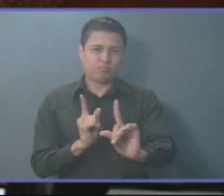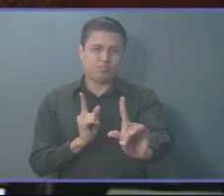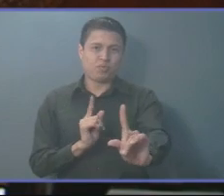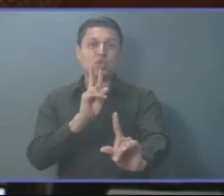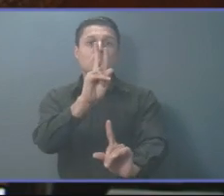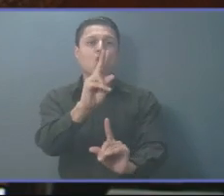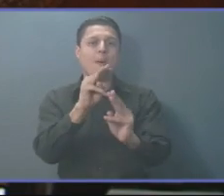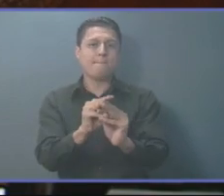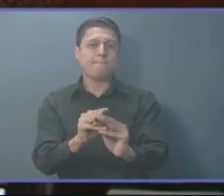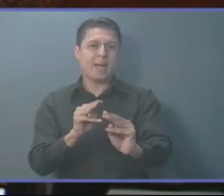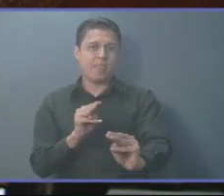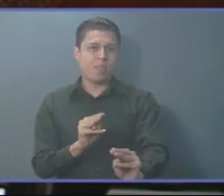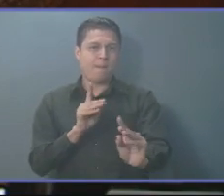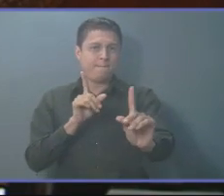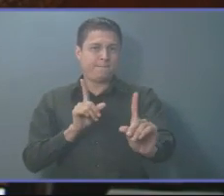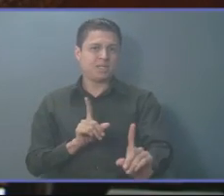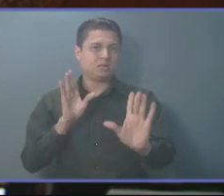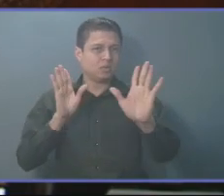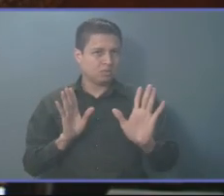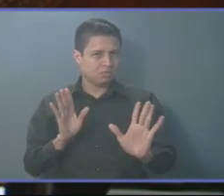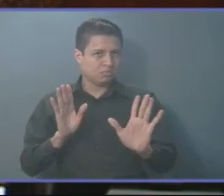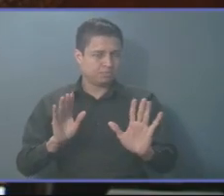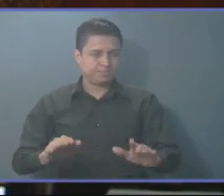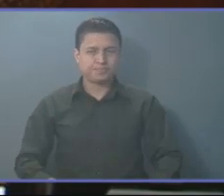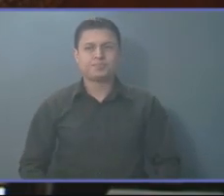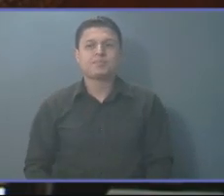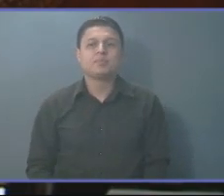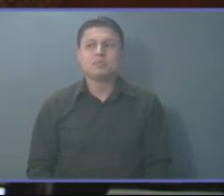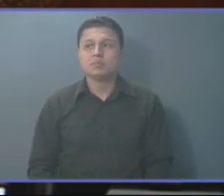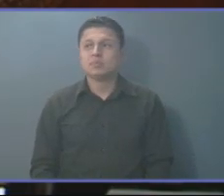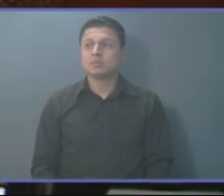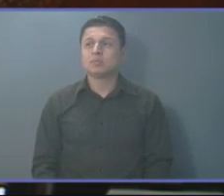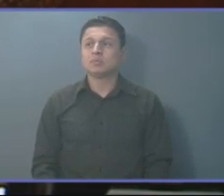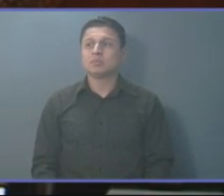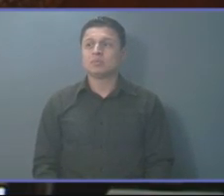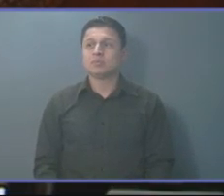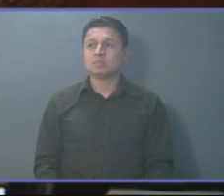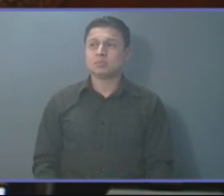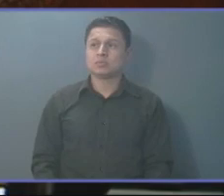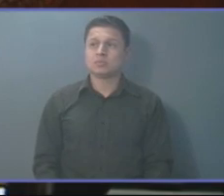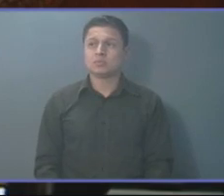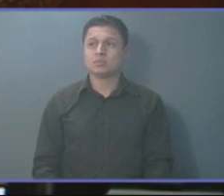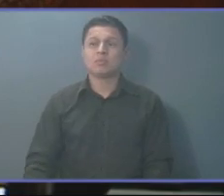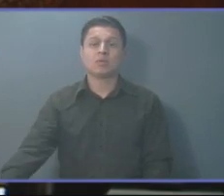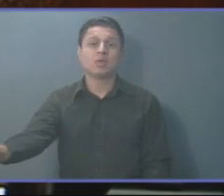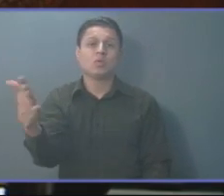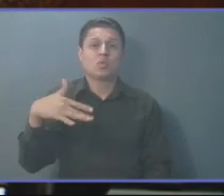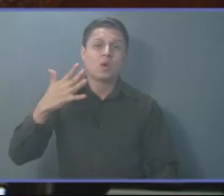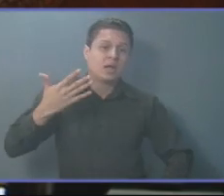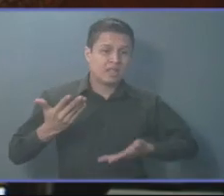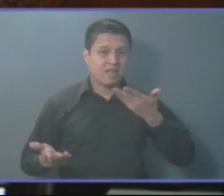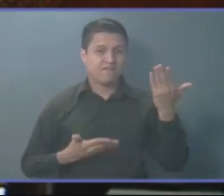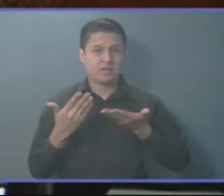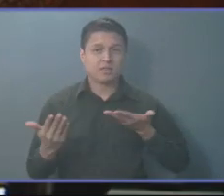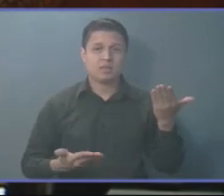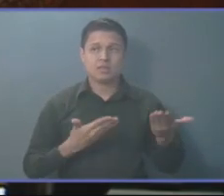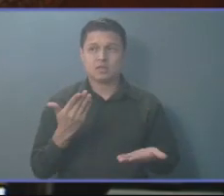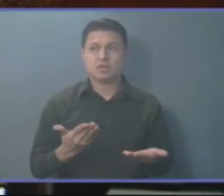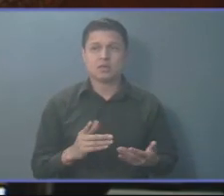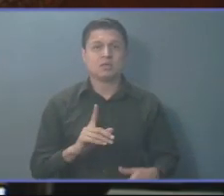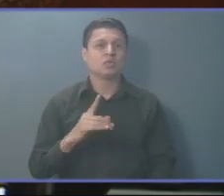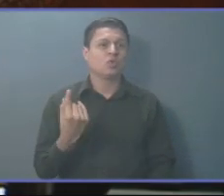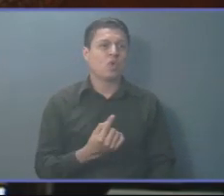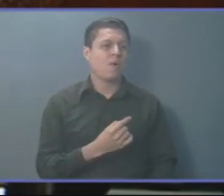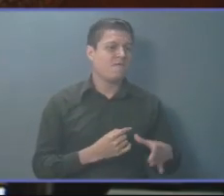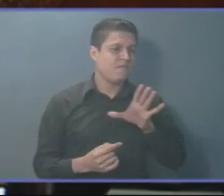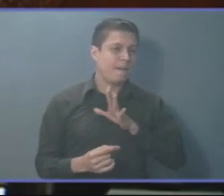a 2 metros. 25. Limitar el acceso a las salas de ventas a una persona por grupo